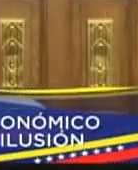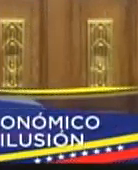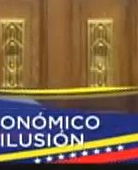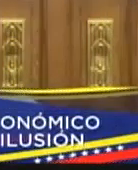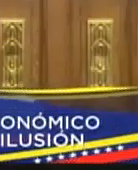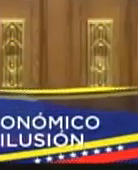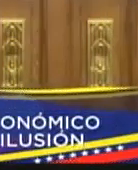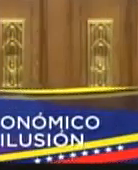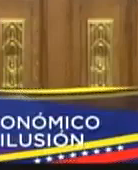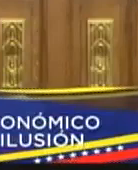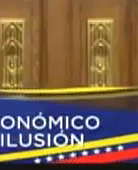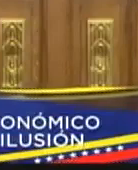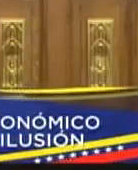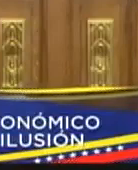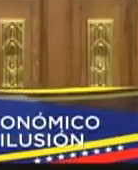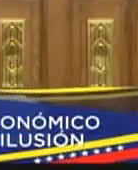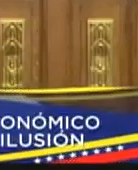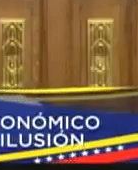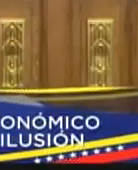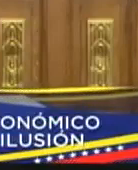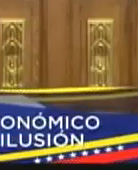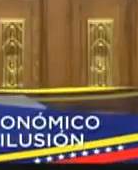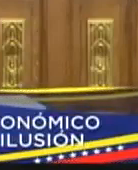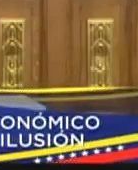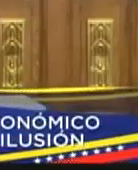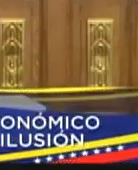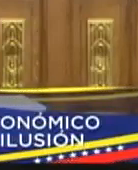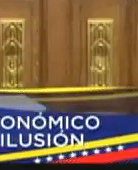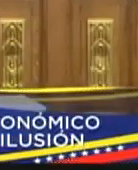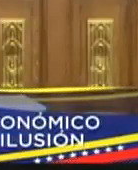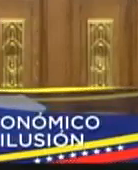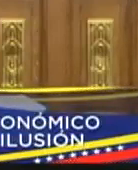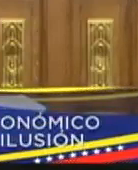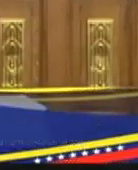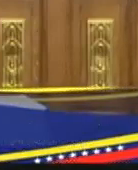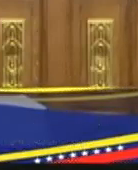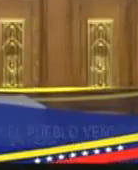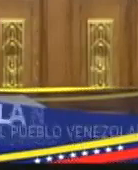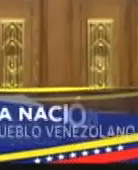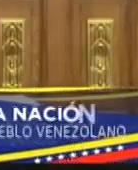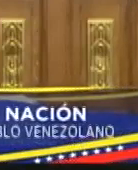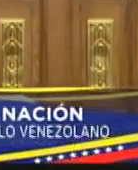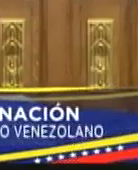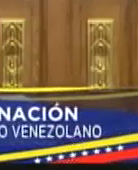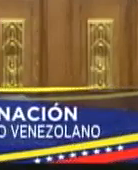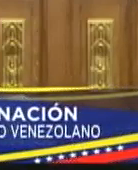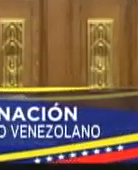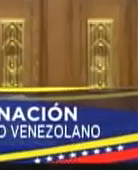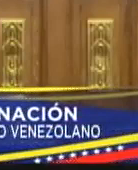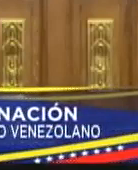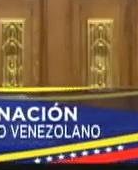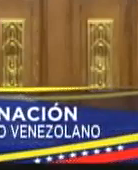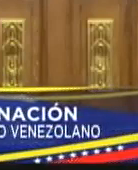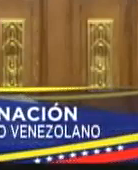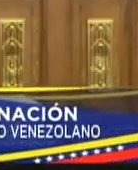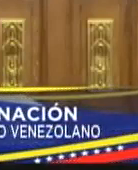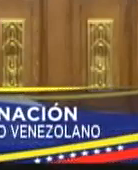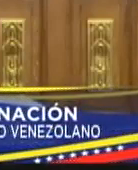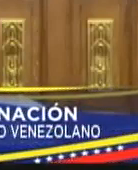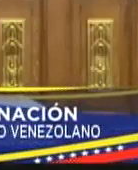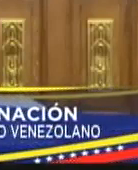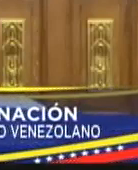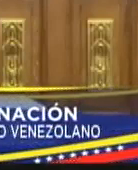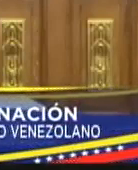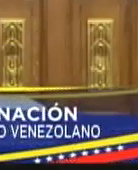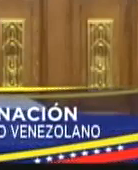jefa por eso anuncio que la jefa del Estado Mayor que va a conducir la gran